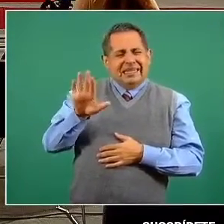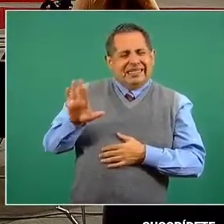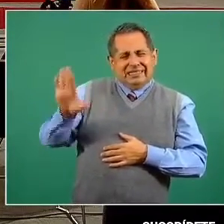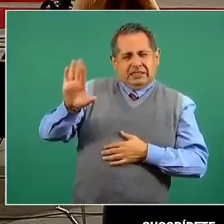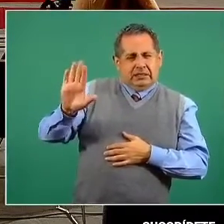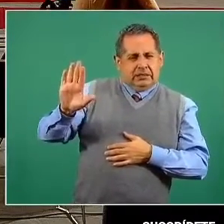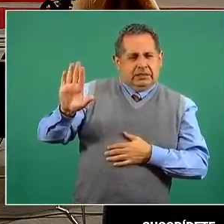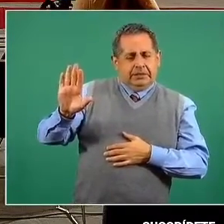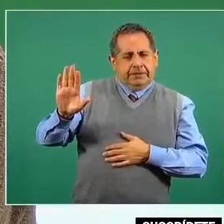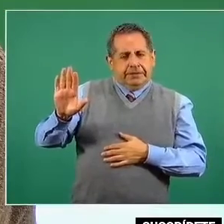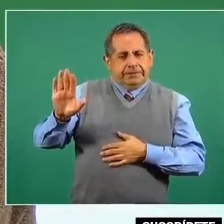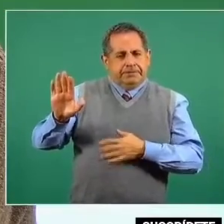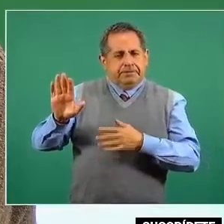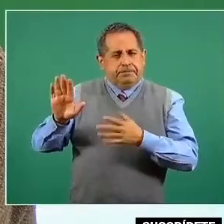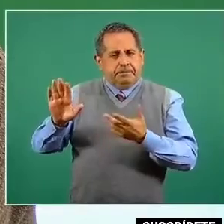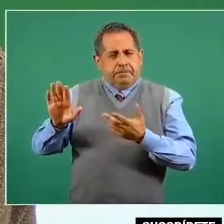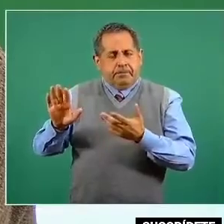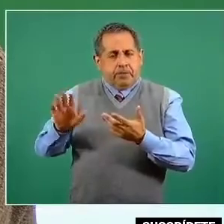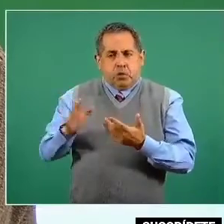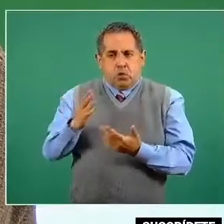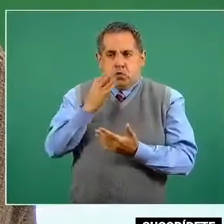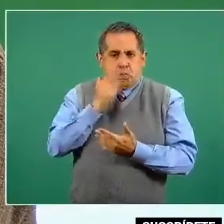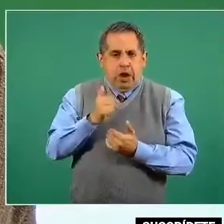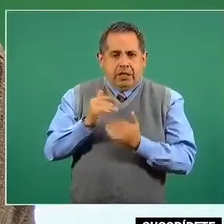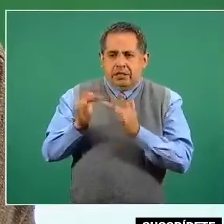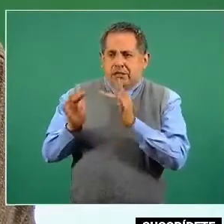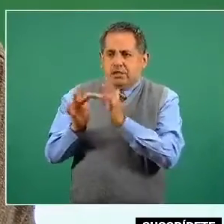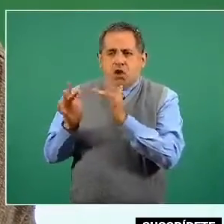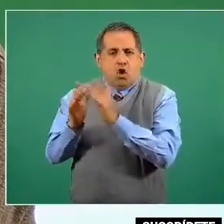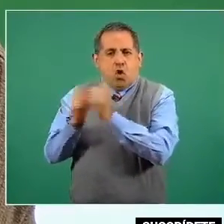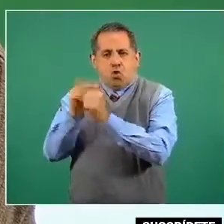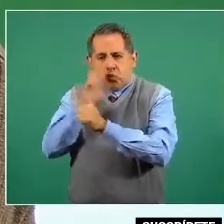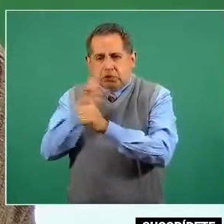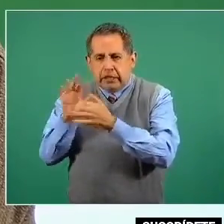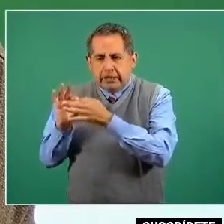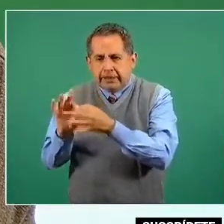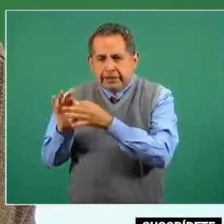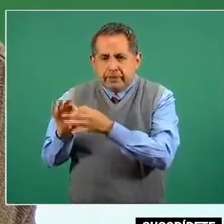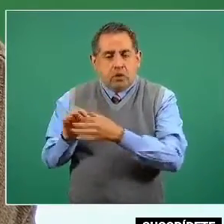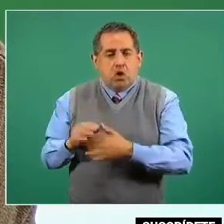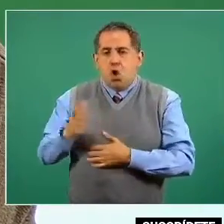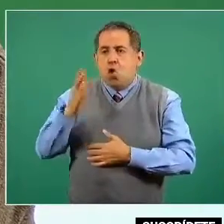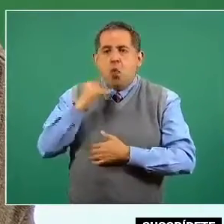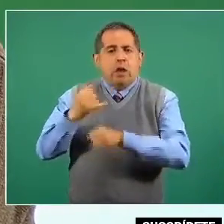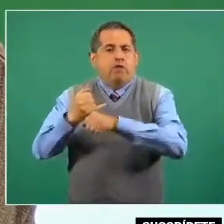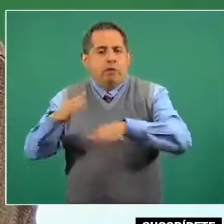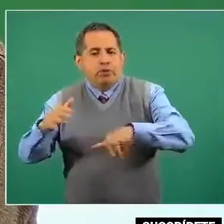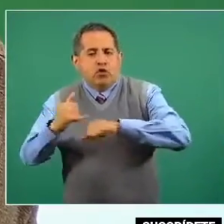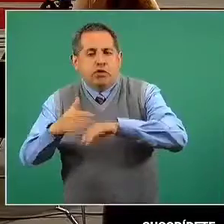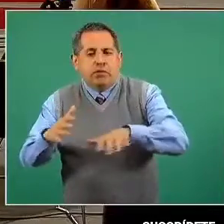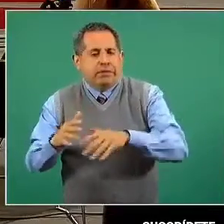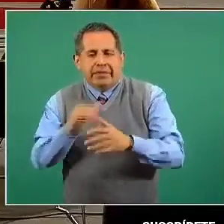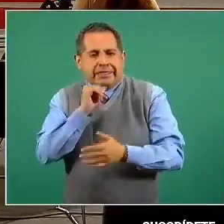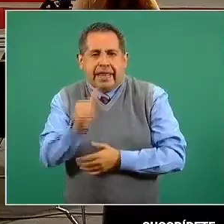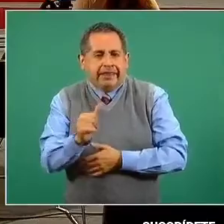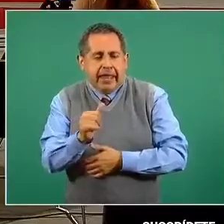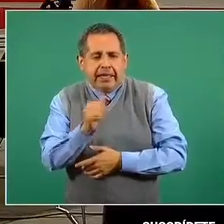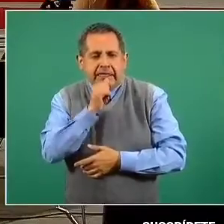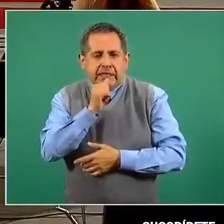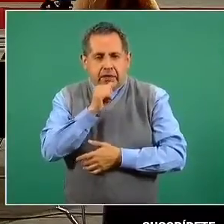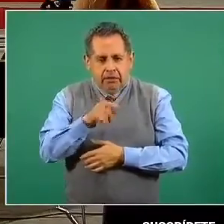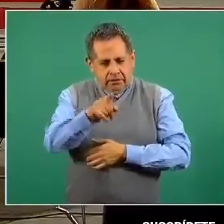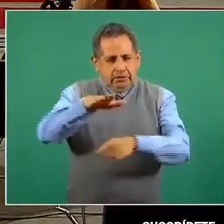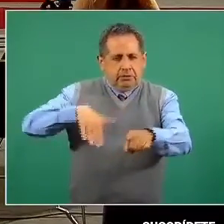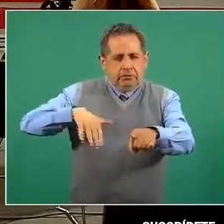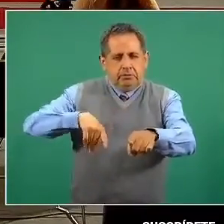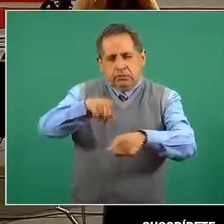de relaciones directas con Rusia, no había llegado suficiente información. Y esta inquietud que usted